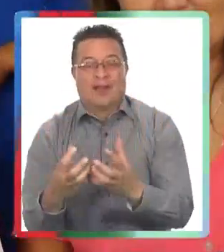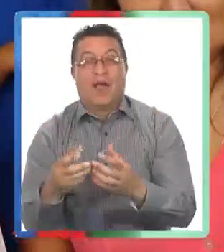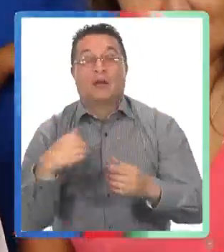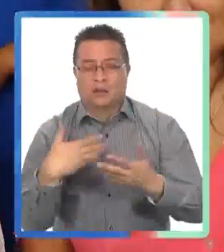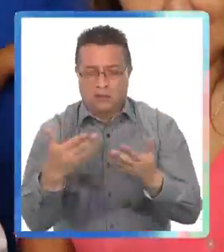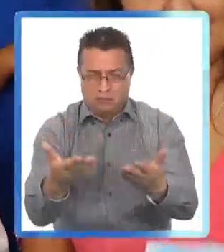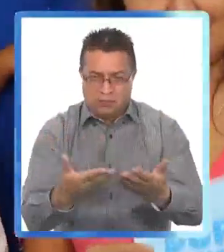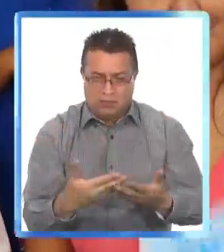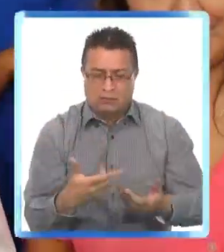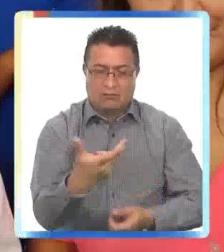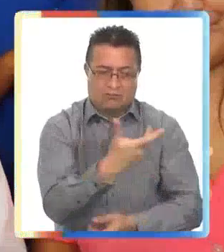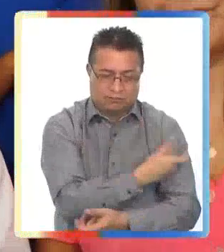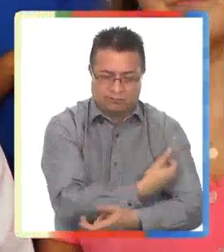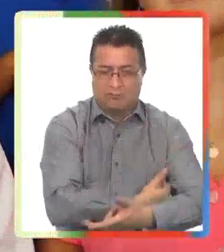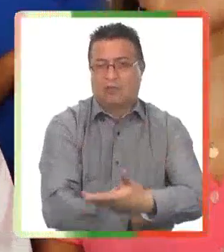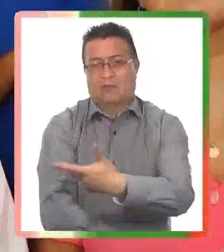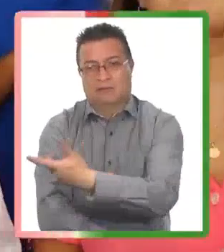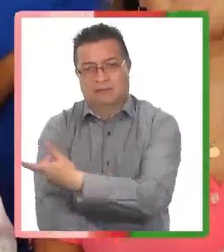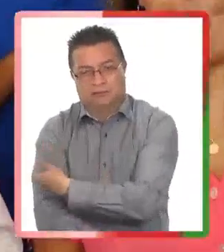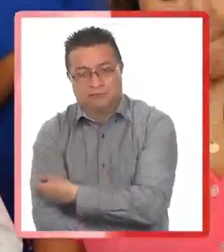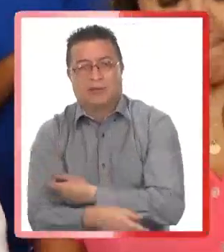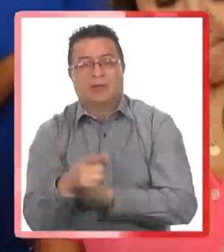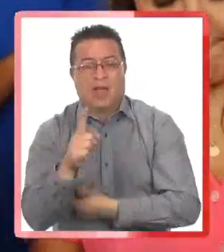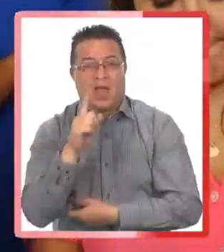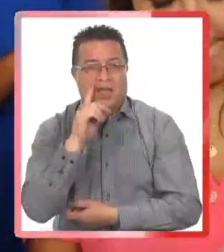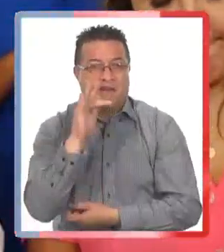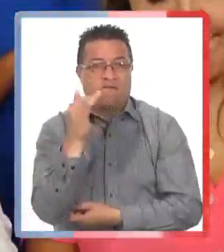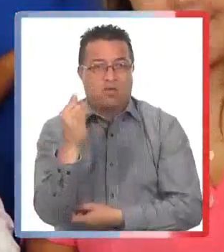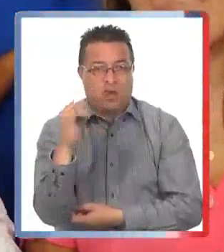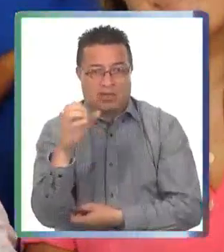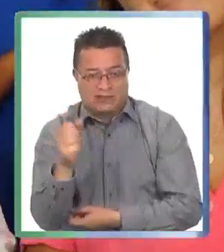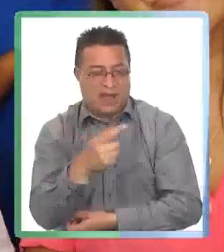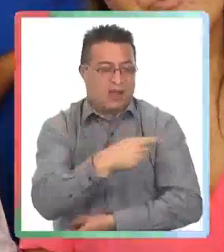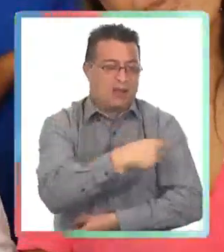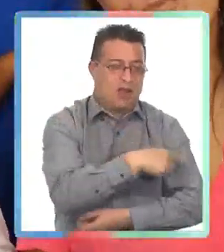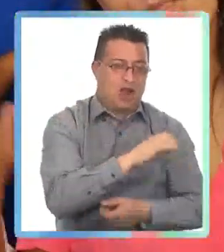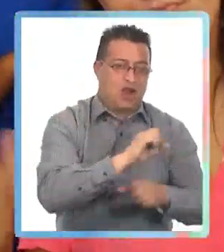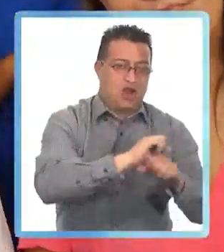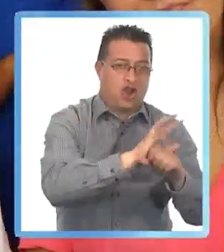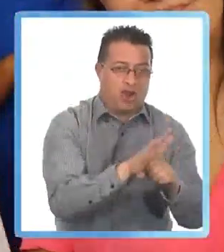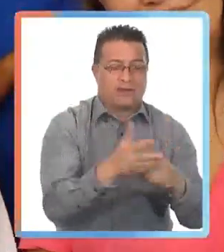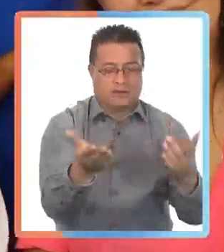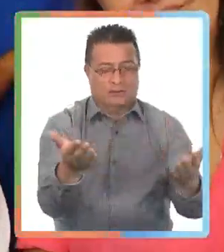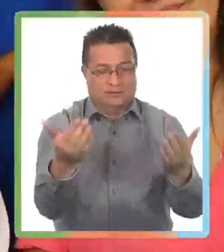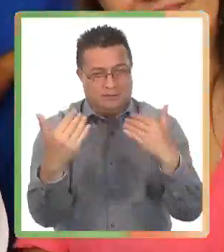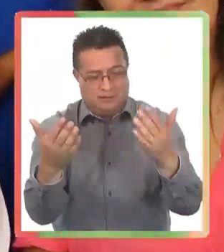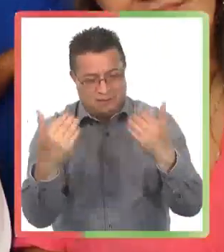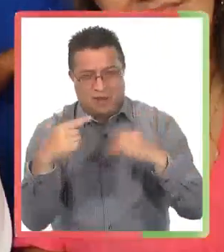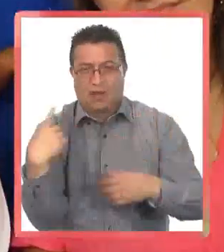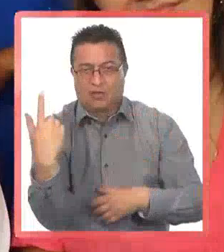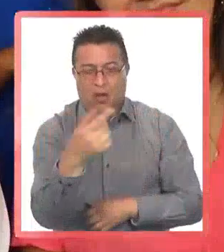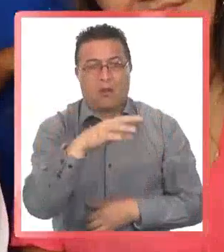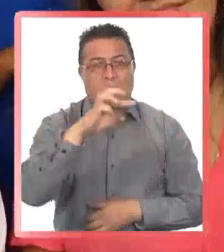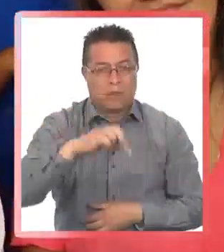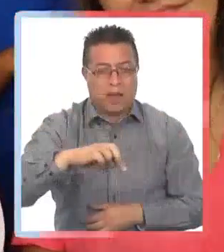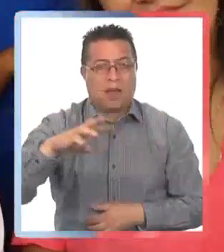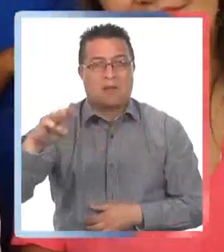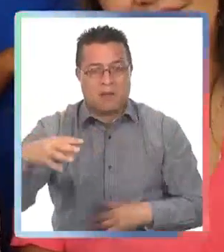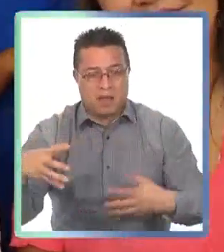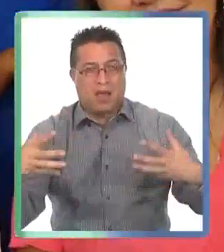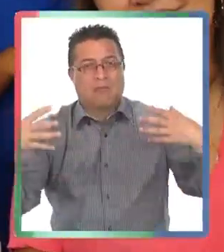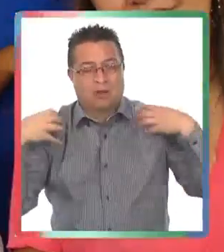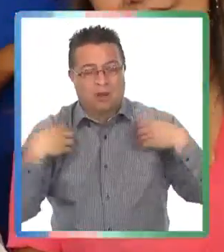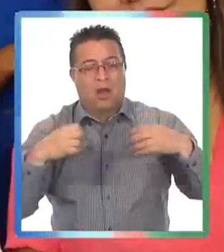es a que se vacunen con la dupla, tanto para la influenza como para el COVID, así que la invitación a todos los padres, los